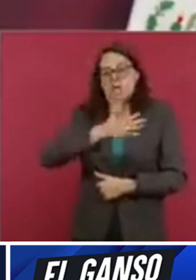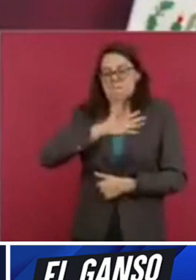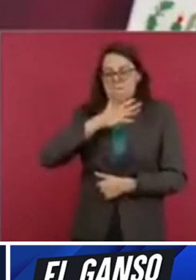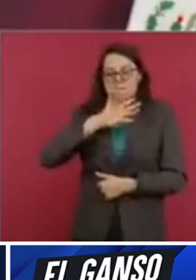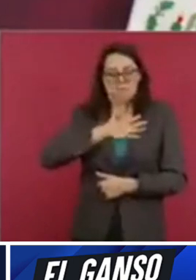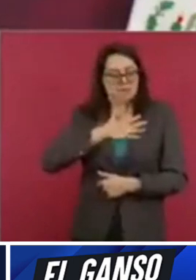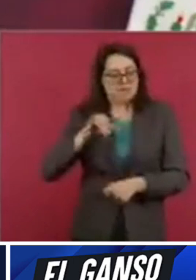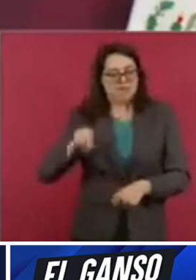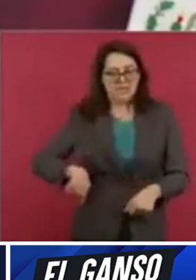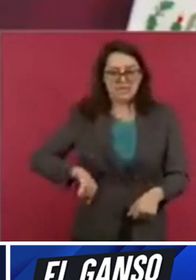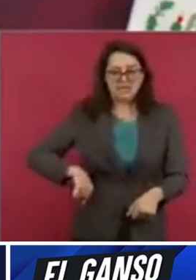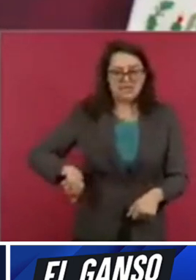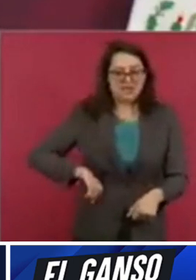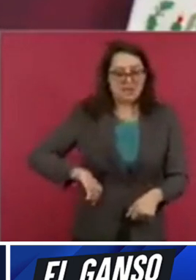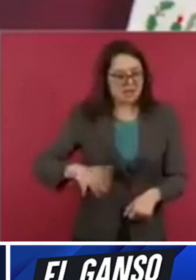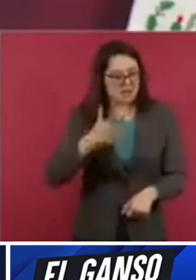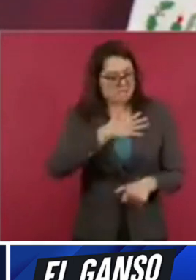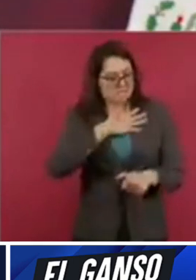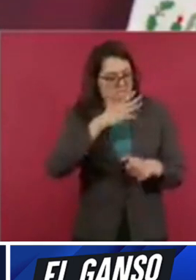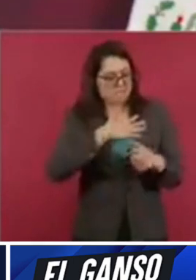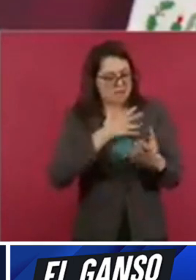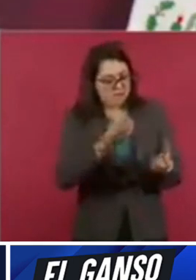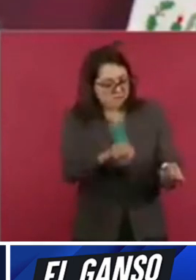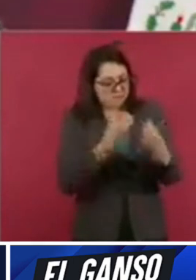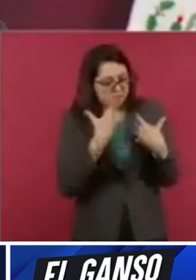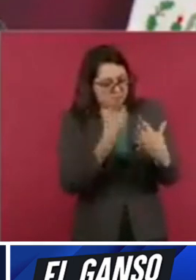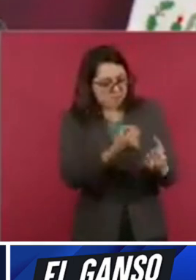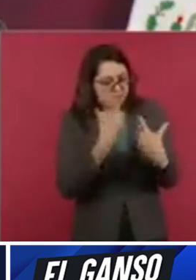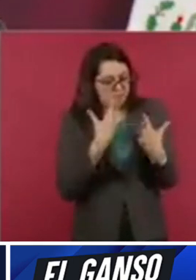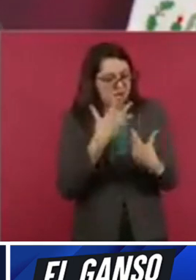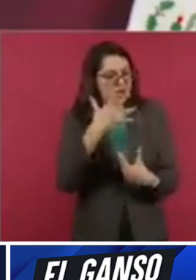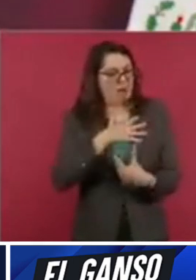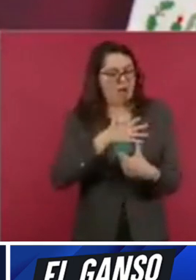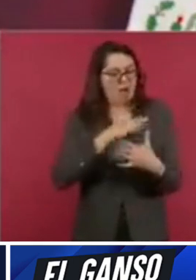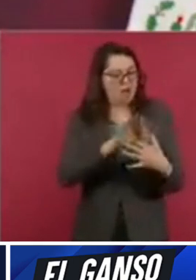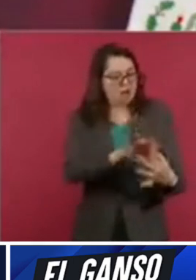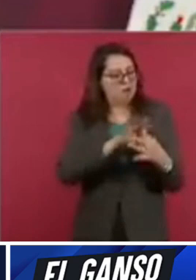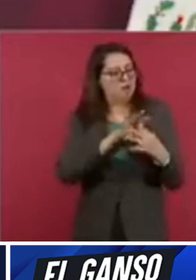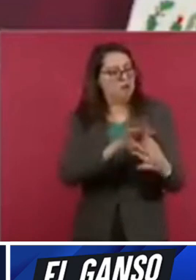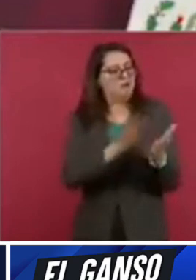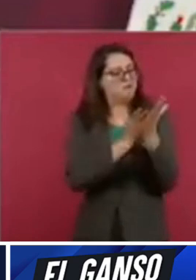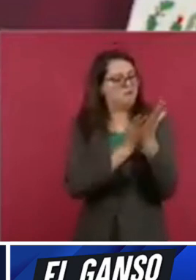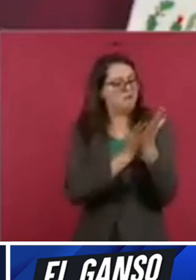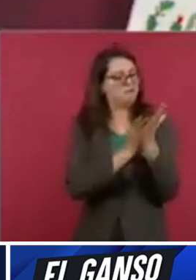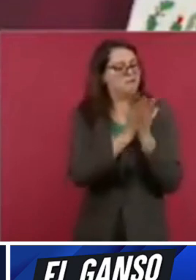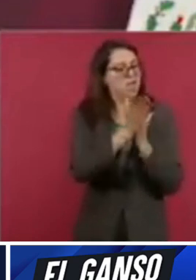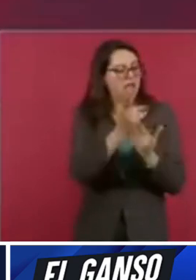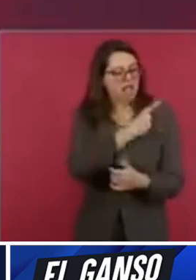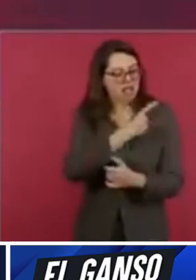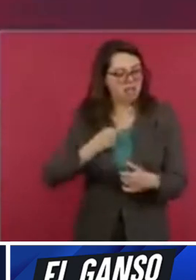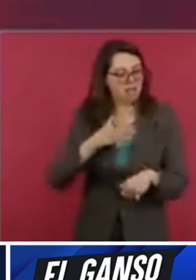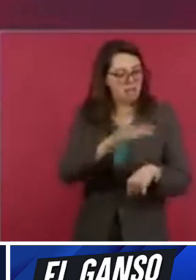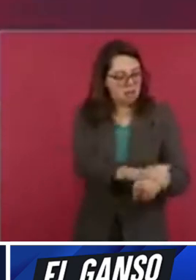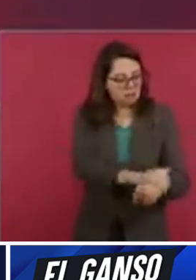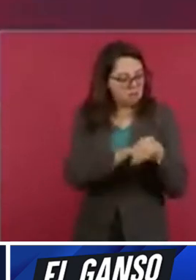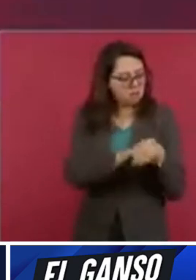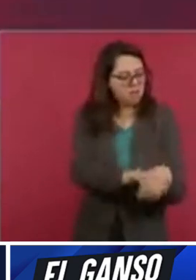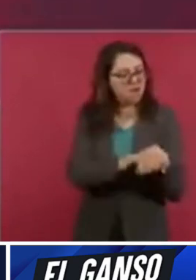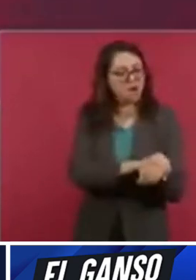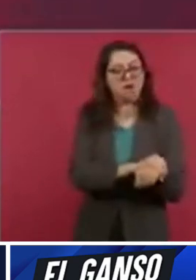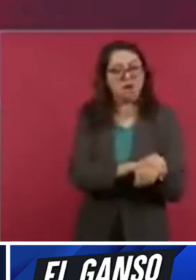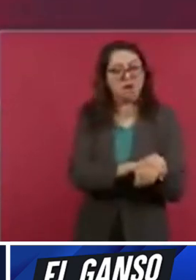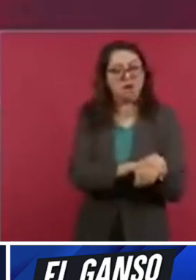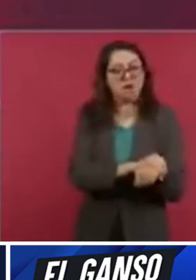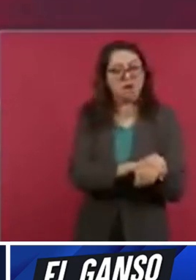la abyección la lealtad dicen heros puro